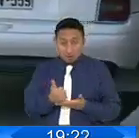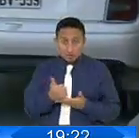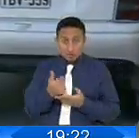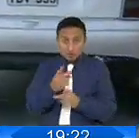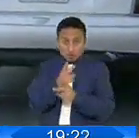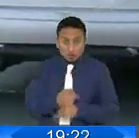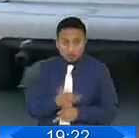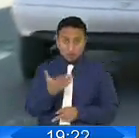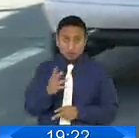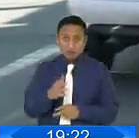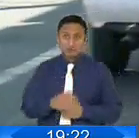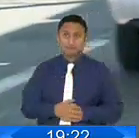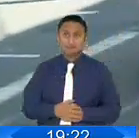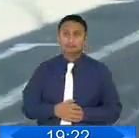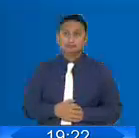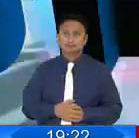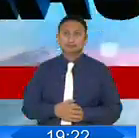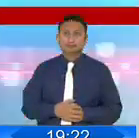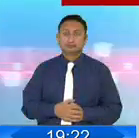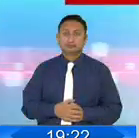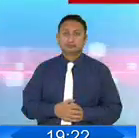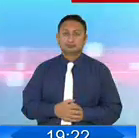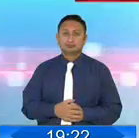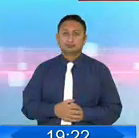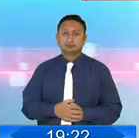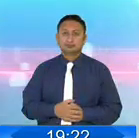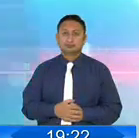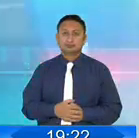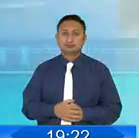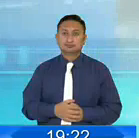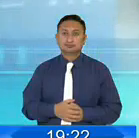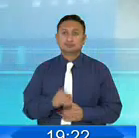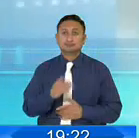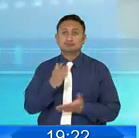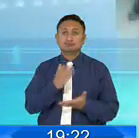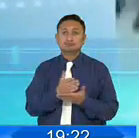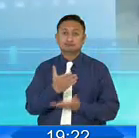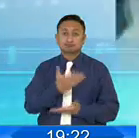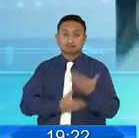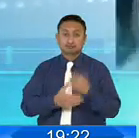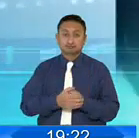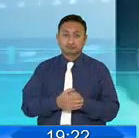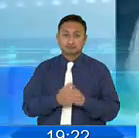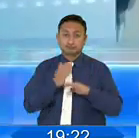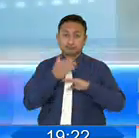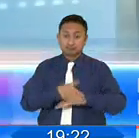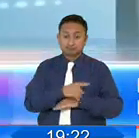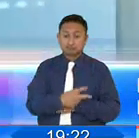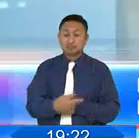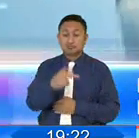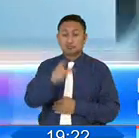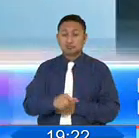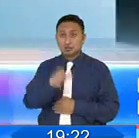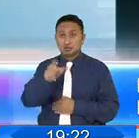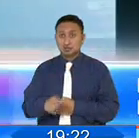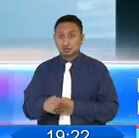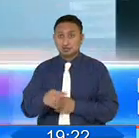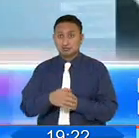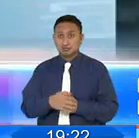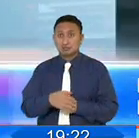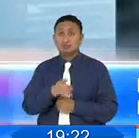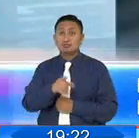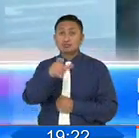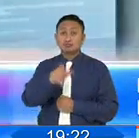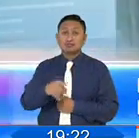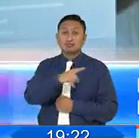Informó Sofía Vintimilla. Momento de hacer una pausa comercial, pero luego del corte, dos personas que agredieron a una